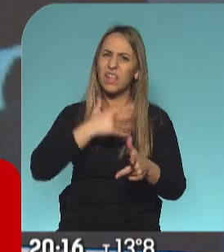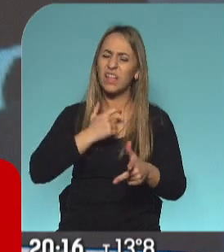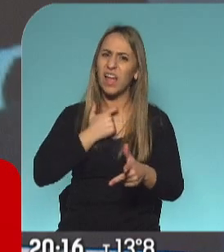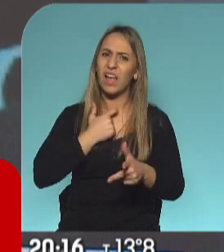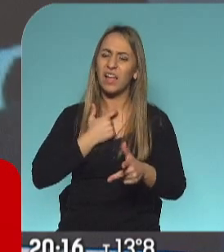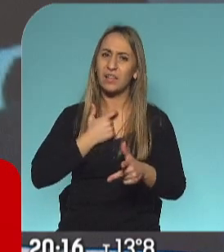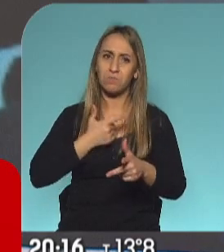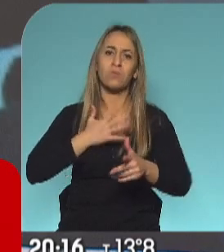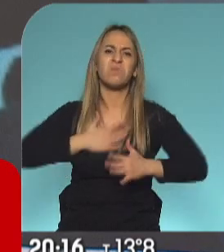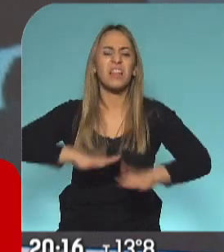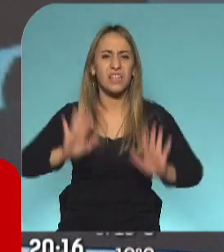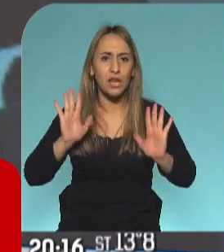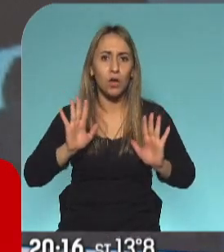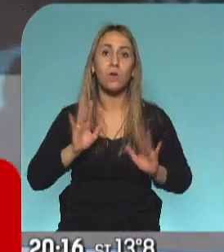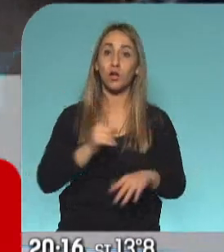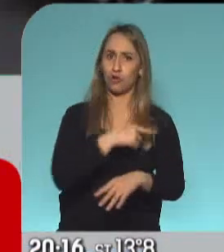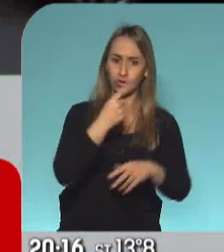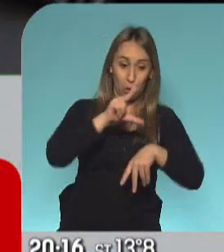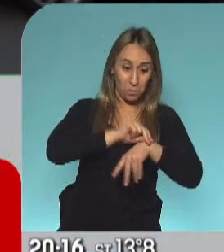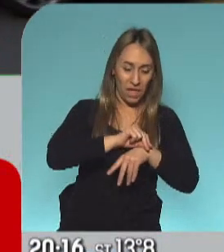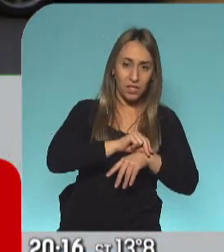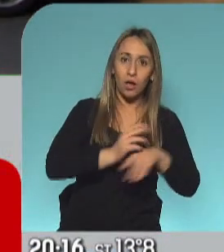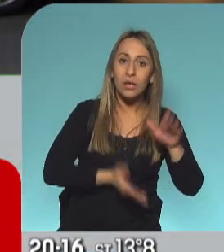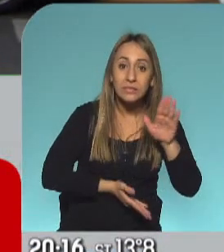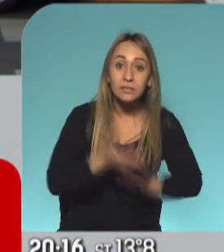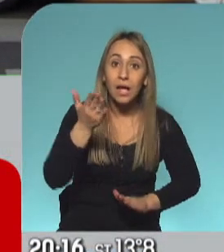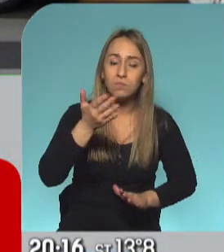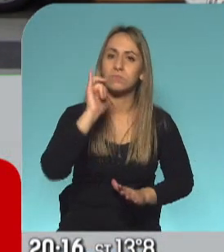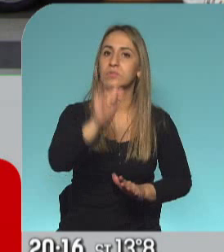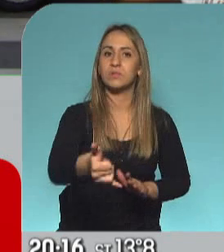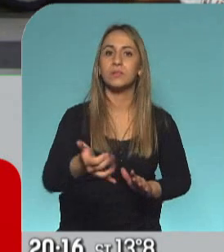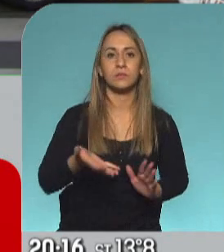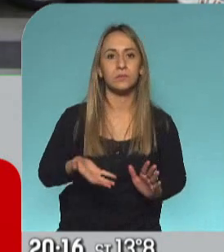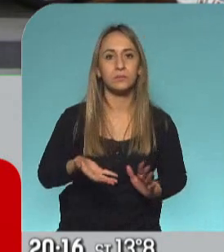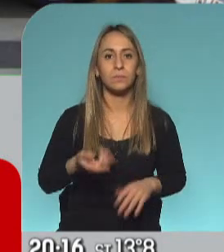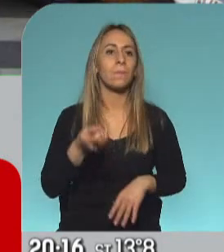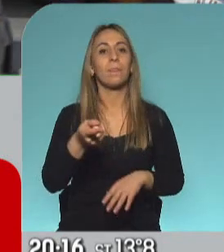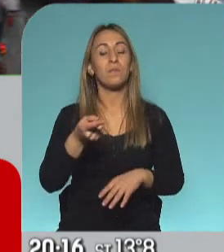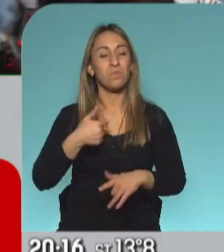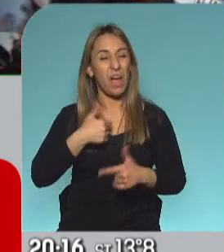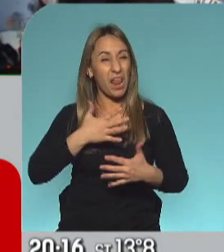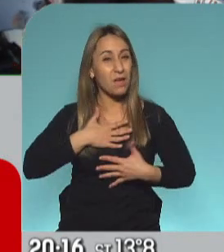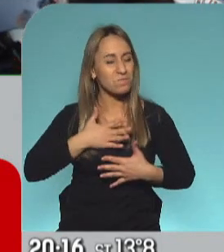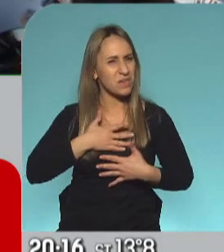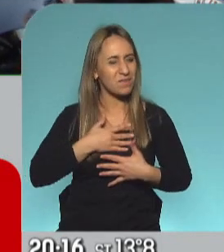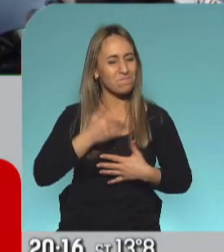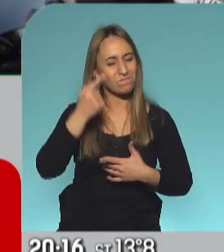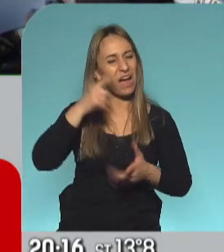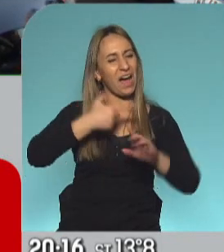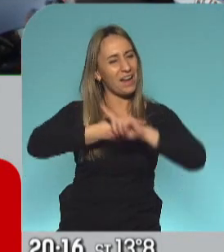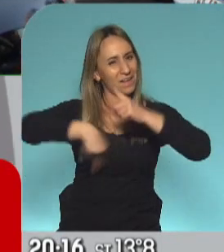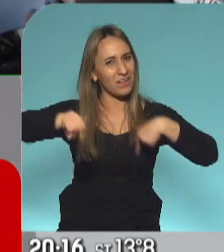médicos, vamos a poder salir a la calle. Cosa que me resultaría raro de que ustedes puedan salir a la